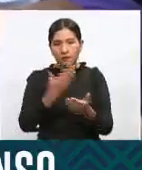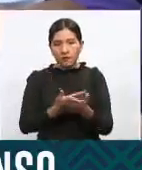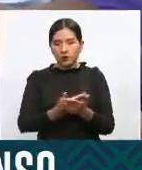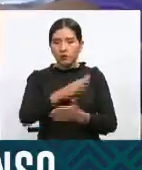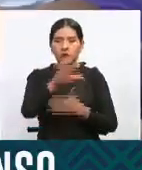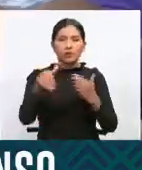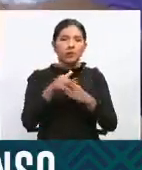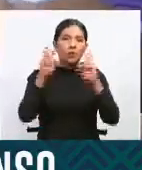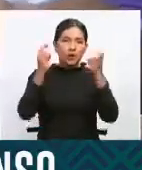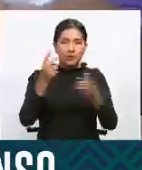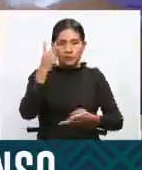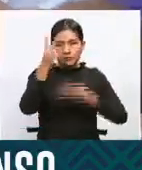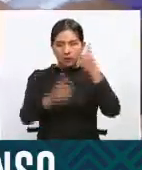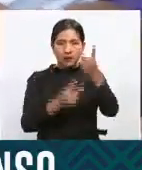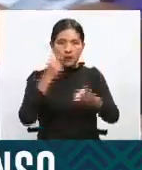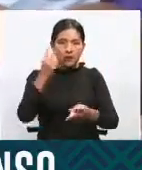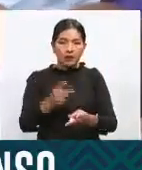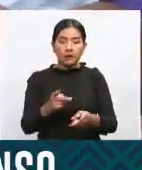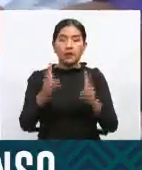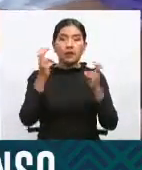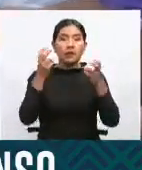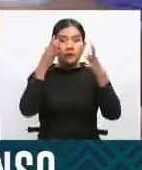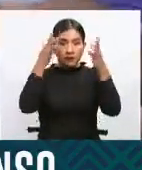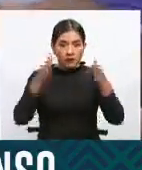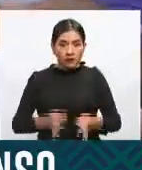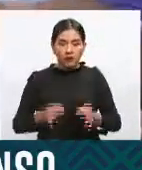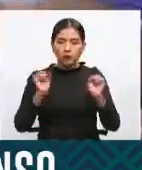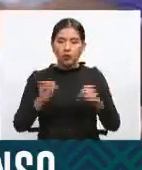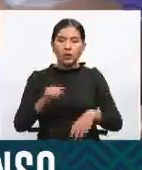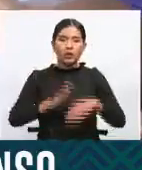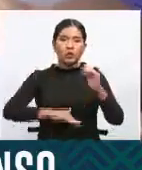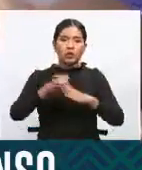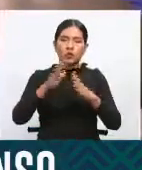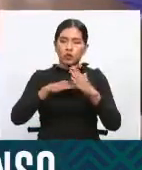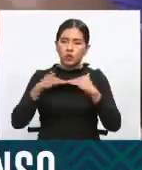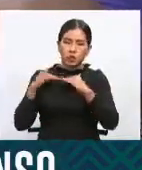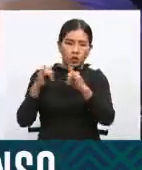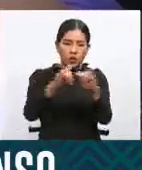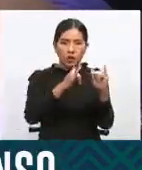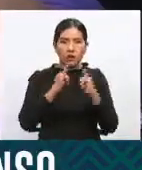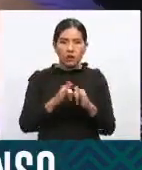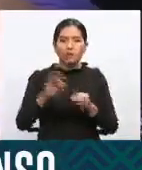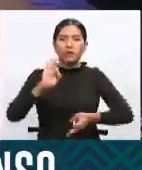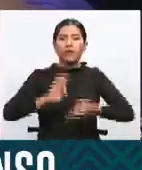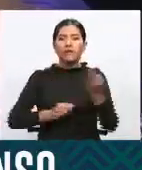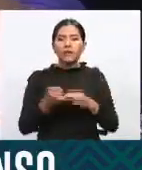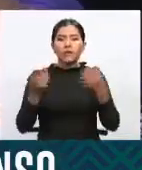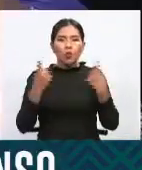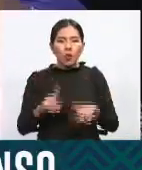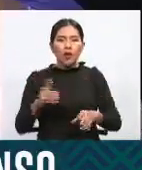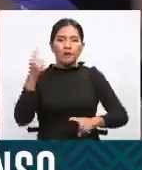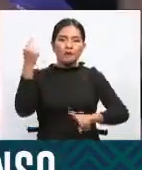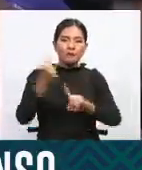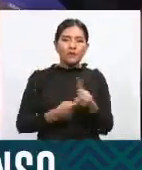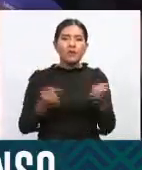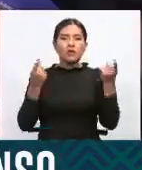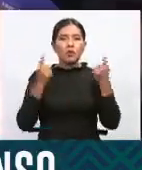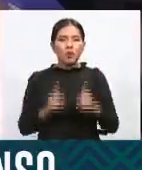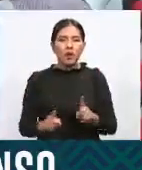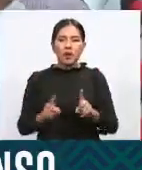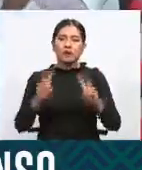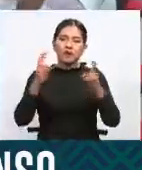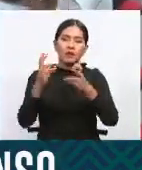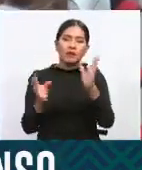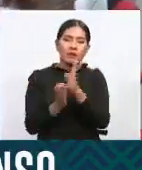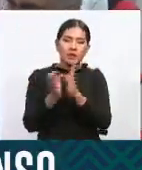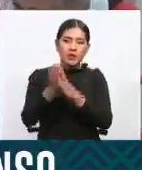todas estas visitas, una decisión que pueda construirse colectivamente y que fije la fecha, el mes, el año del censo a